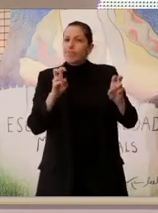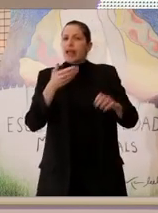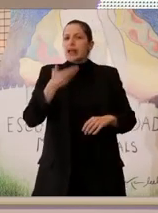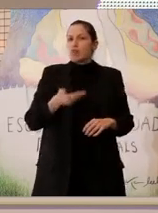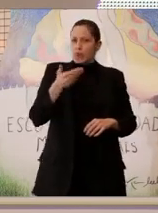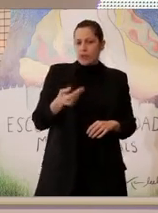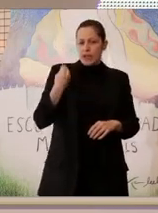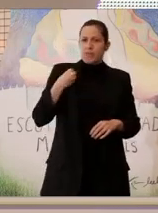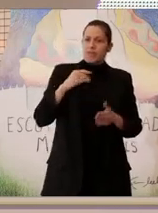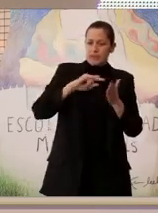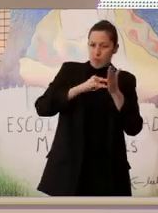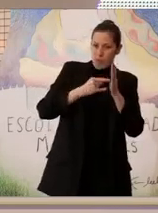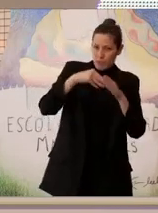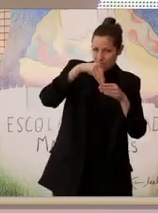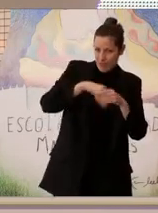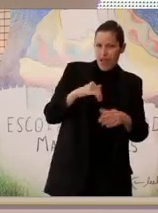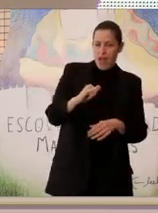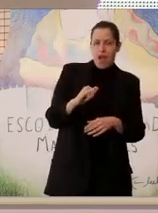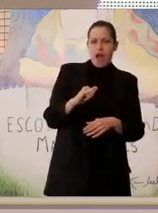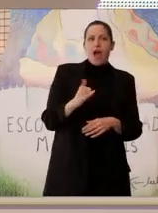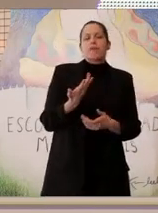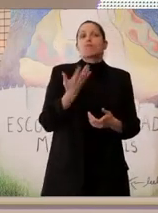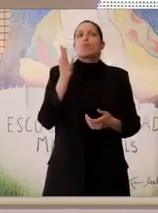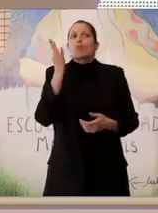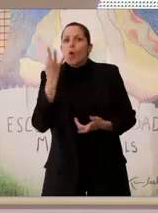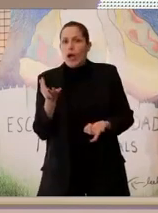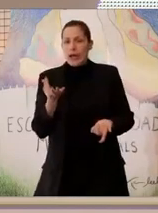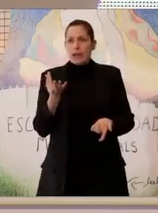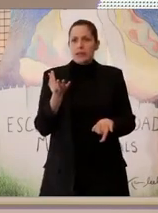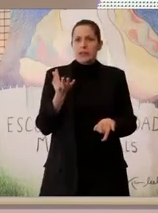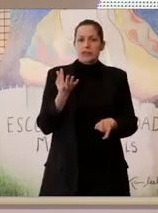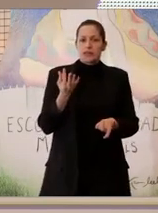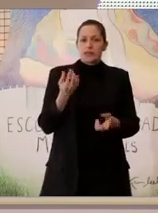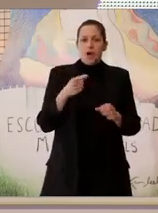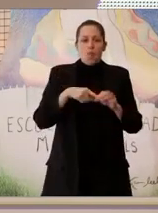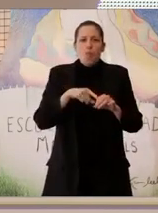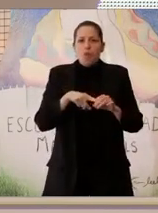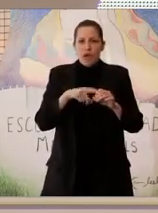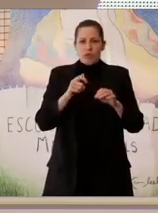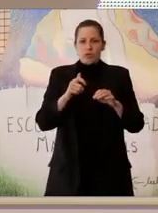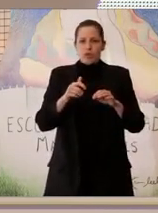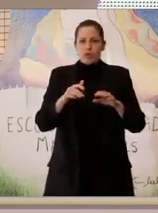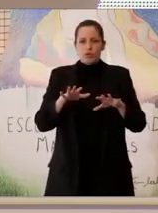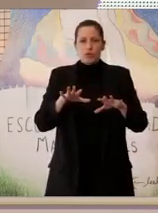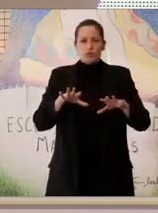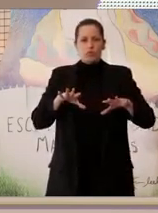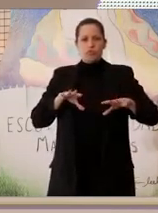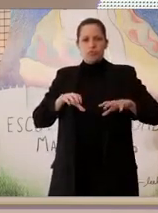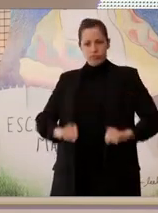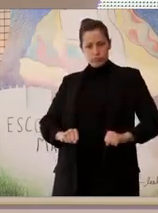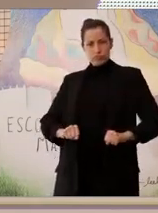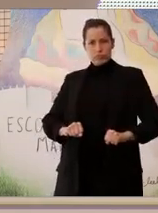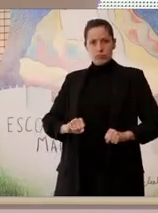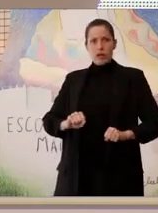mujeres nos presentamos a esos puestos de los cargos discrecionales, los que son de carácter discrecional, que son en la cúpula